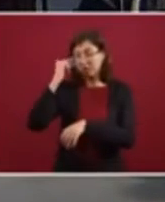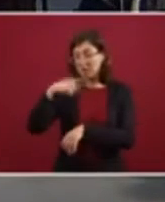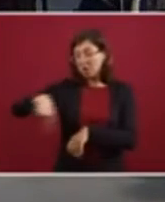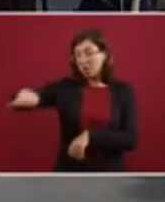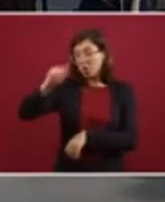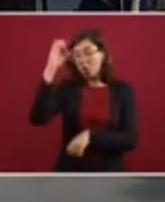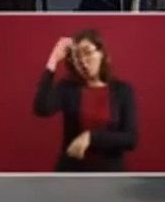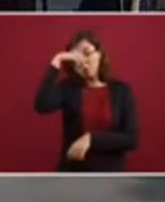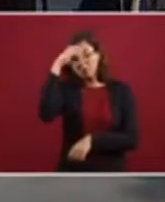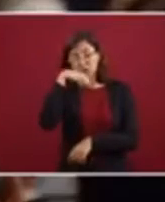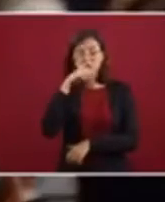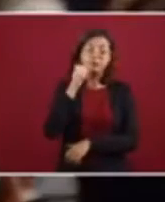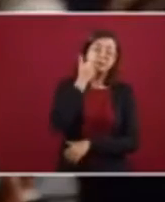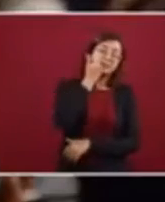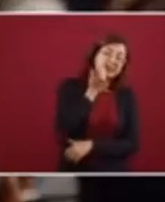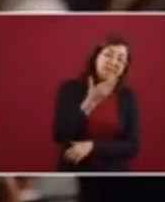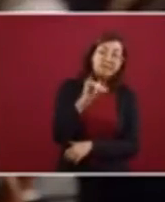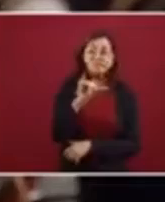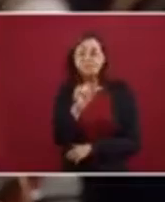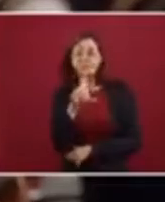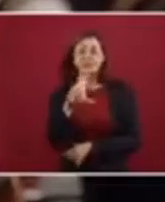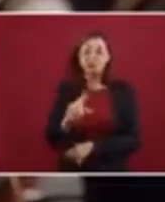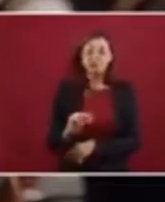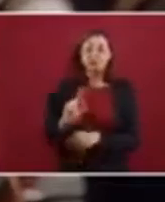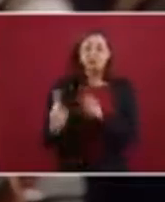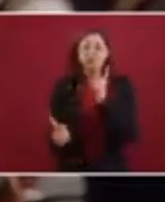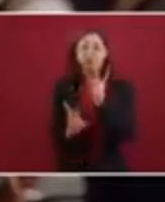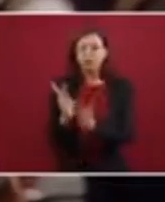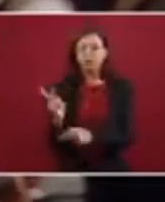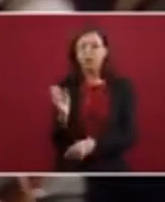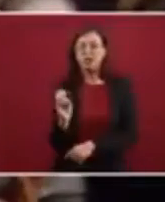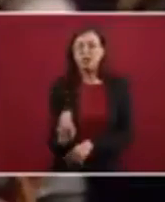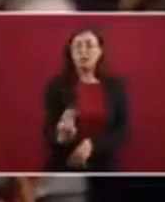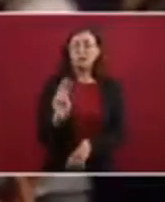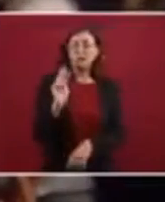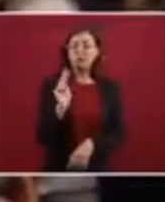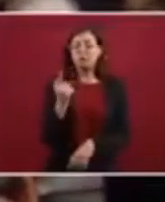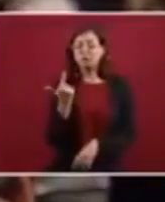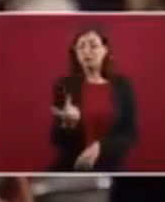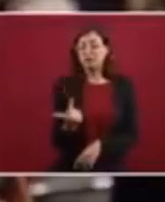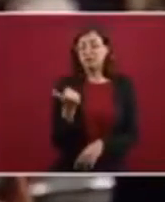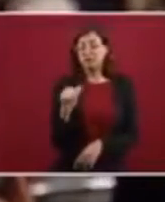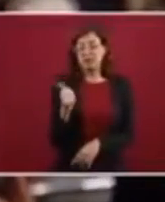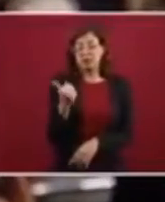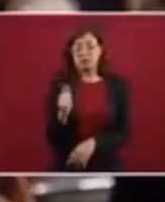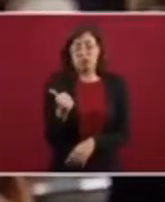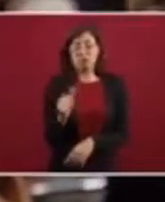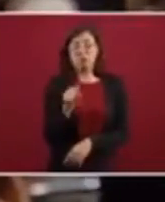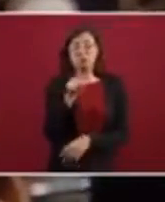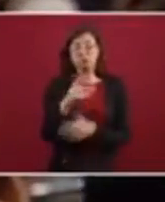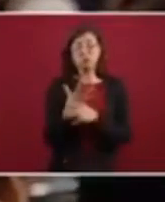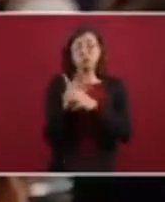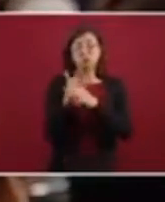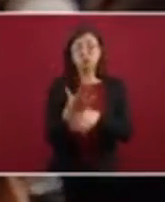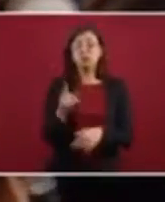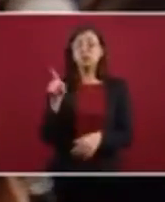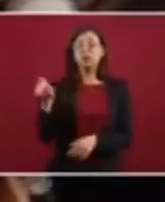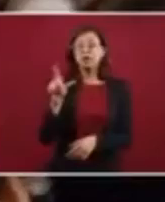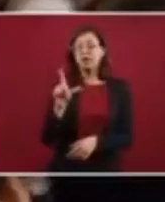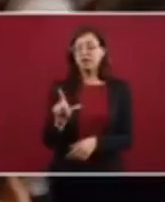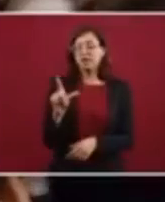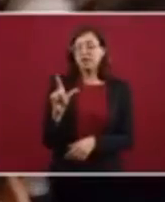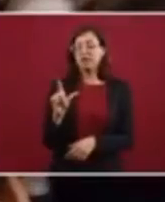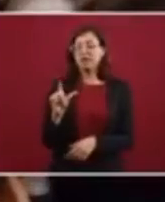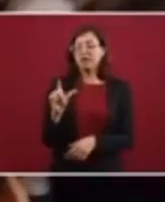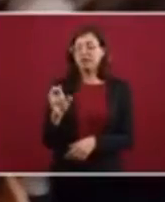su visto bueno a este proyecto de su administración. El miércoles 7 de agosto usted afirmó con respecto a la oposición del EZLN a esta